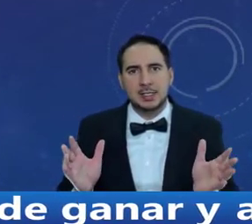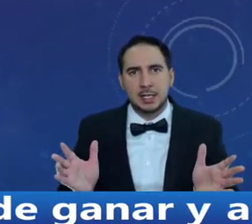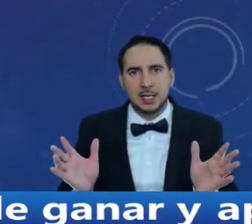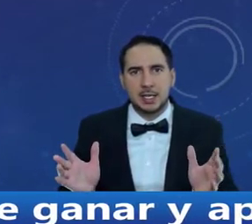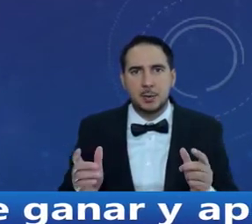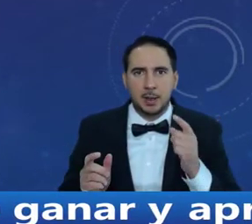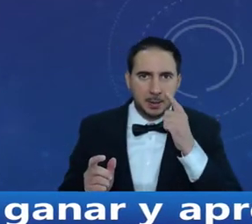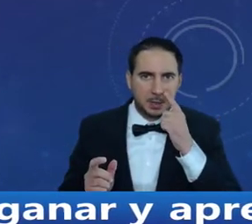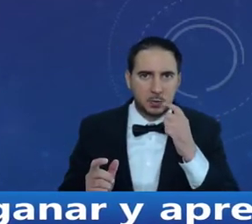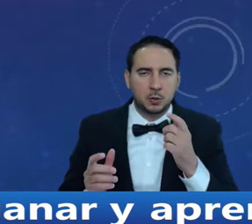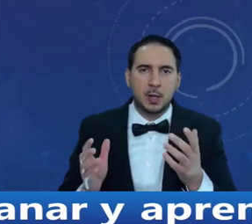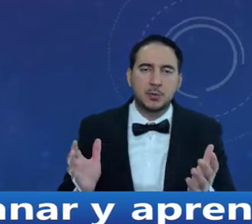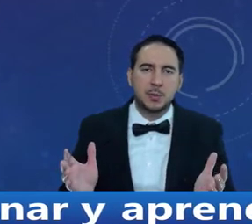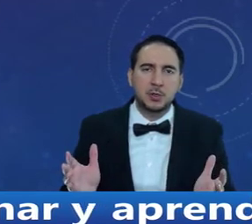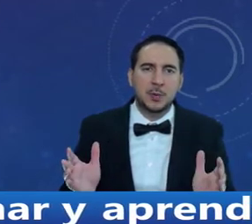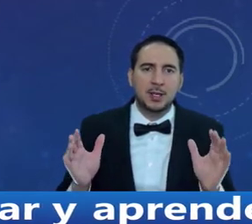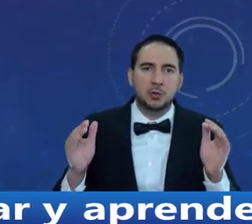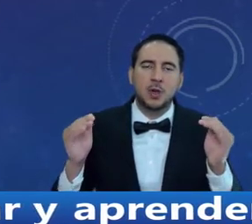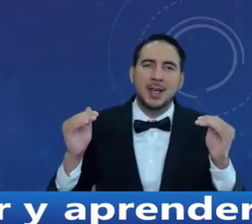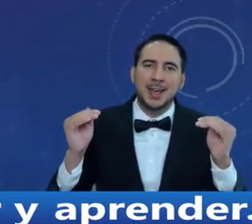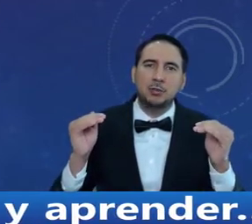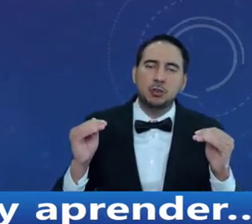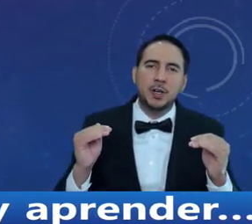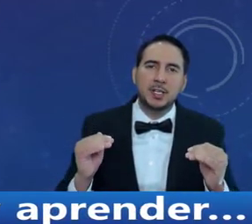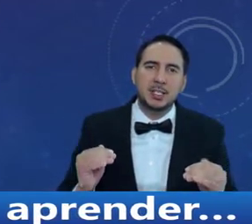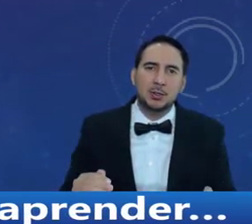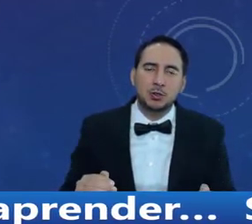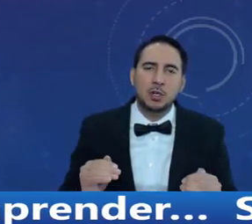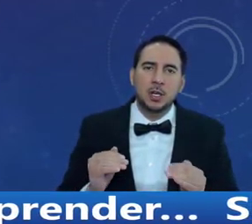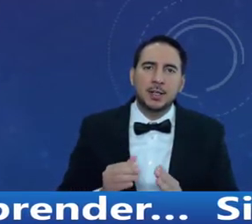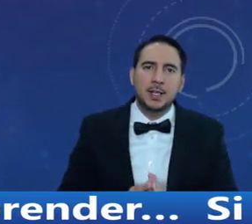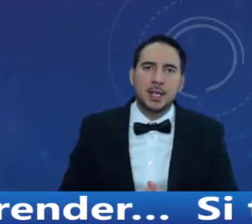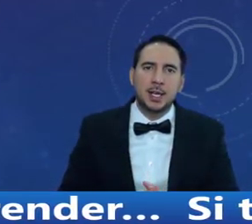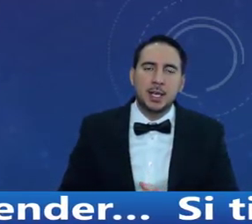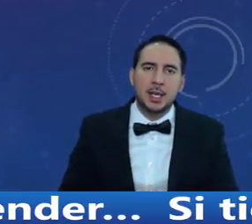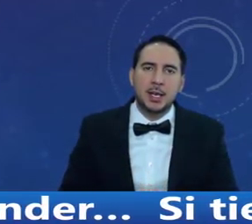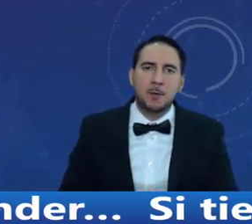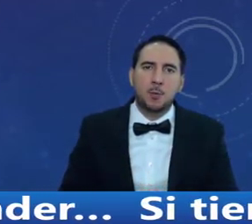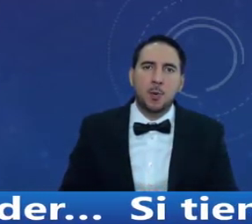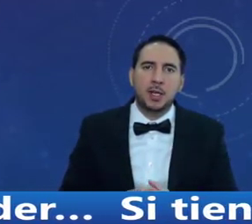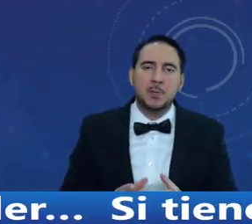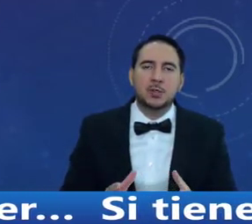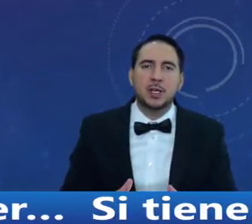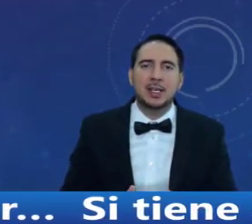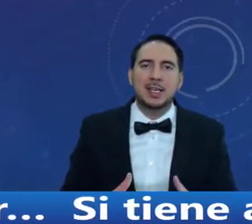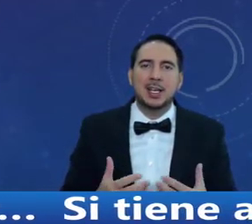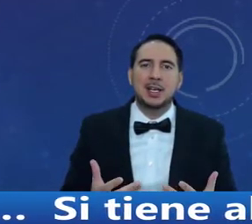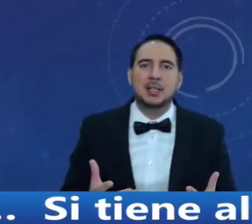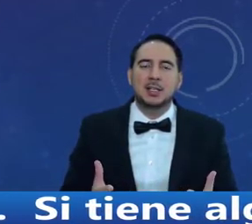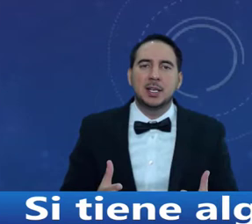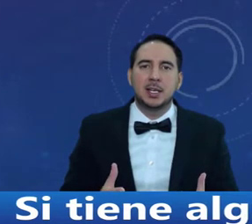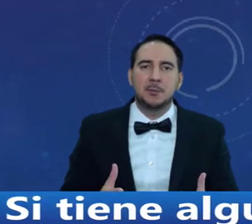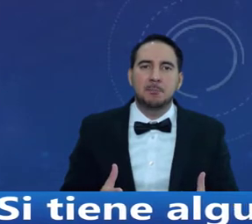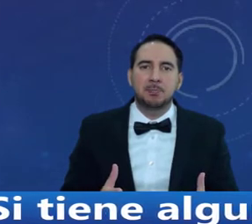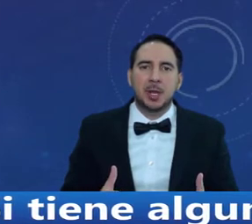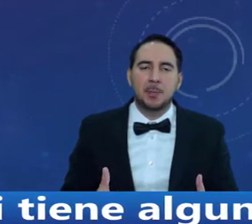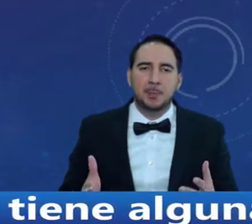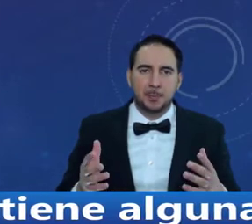soy Real Estate aquí en Nevada y nosotros damos servicio en Nevada. Estos son los requisitos de cualquier persona que quiera